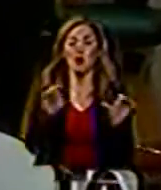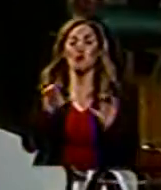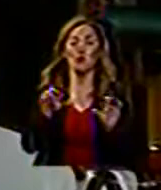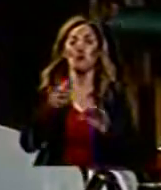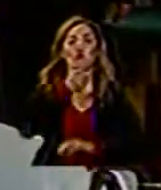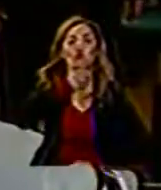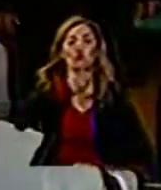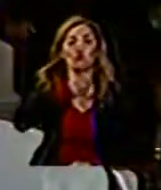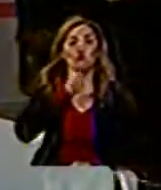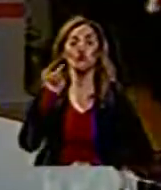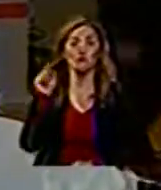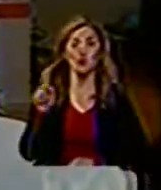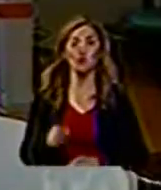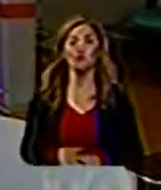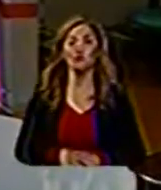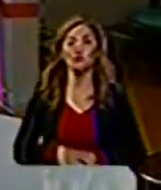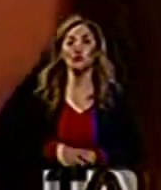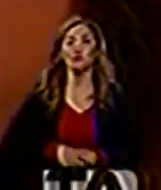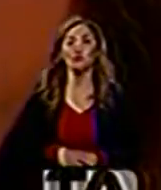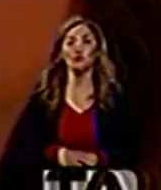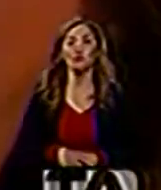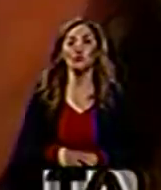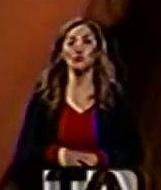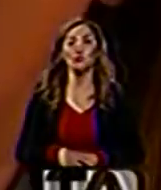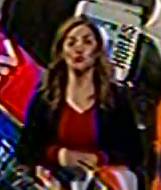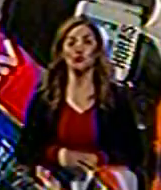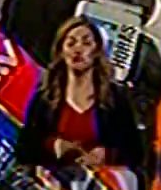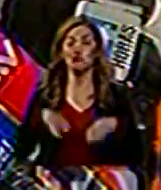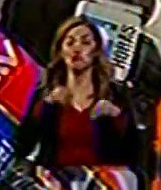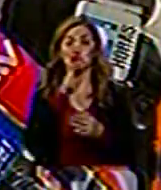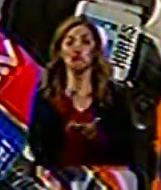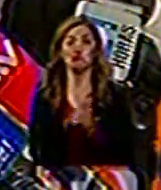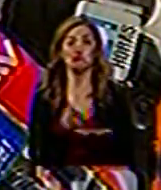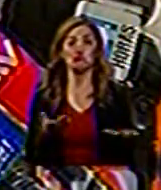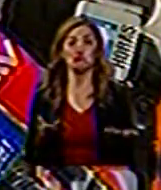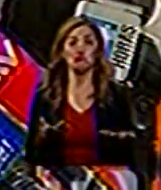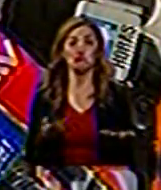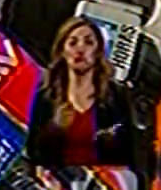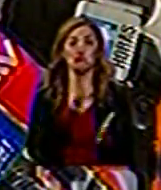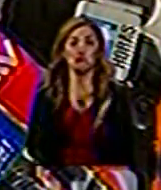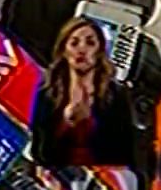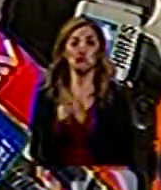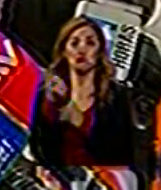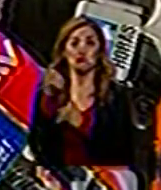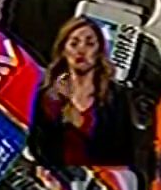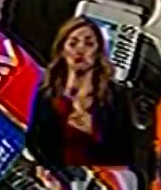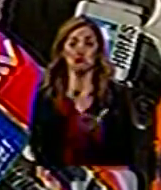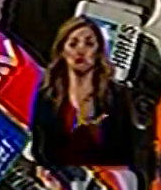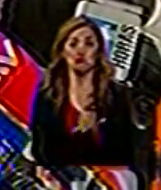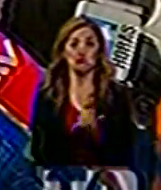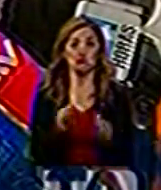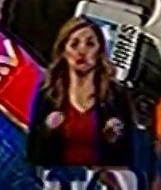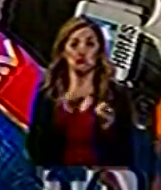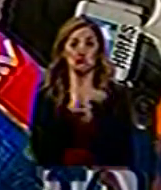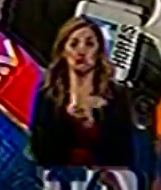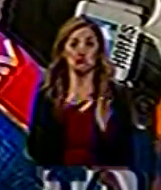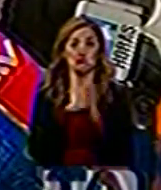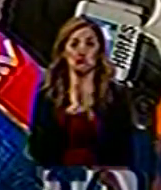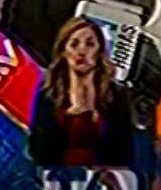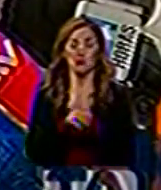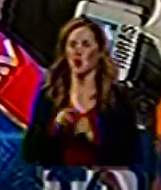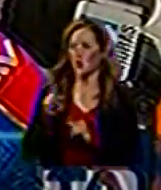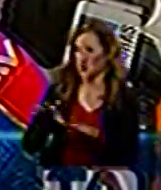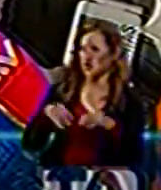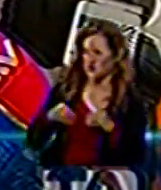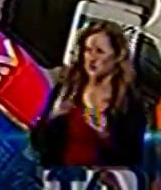Alejandra Vicuña, en una entrevista en Radio Majestad, lo reconocía. Pero si eso nunca está en discusión, y eso está ahí, están las transferencias, están los depósitos. ¿Usted acepta que